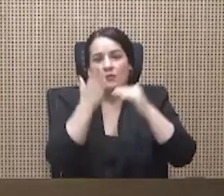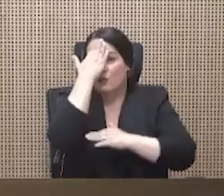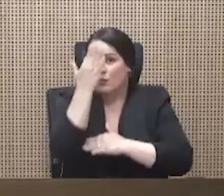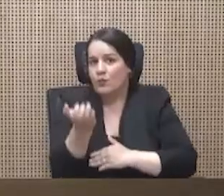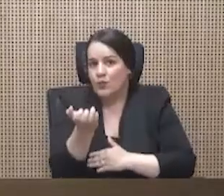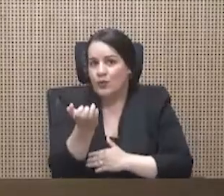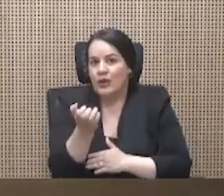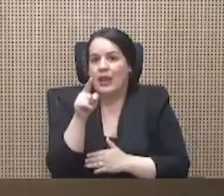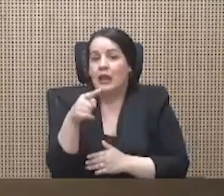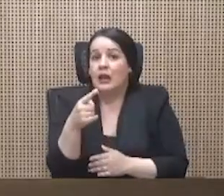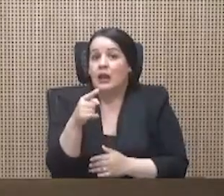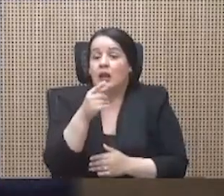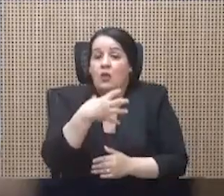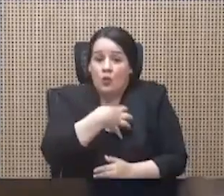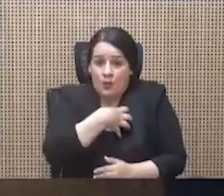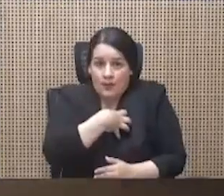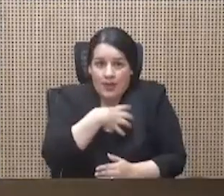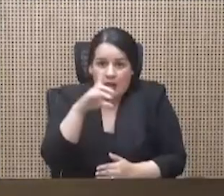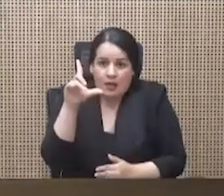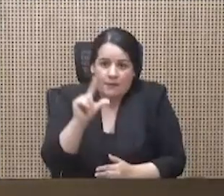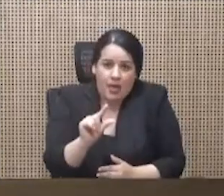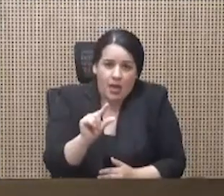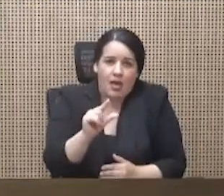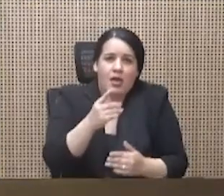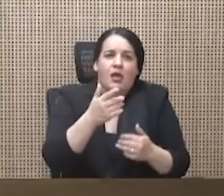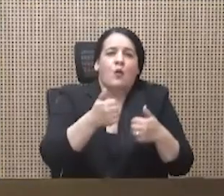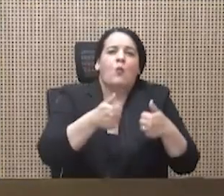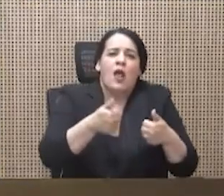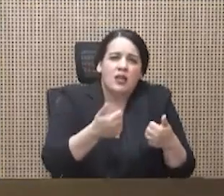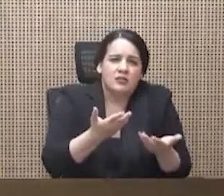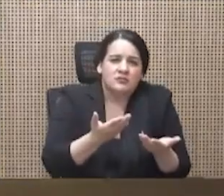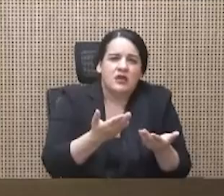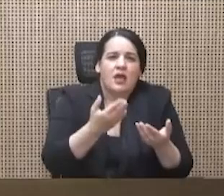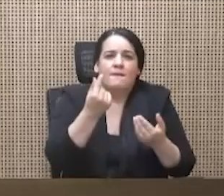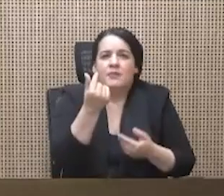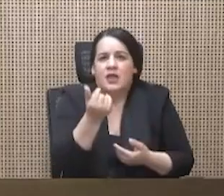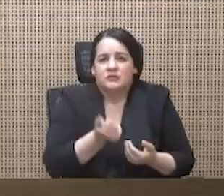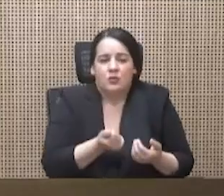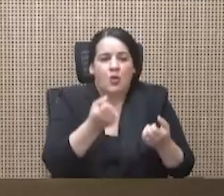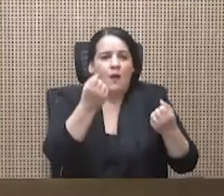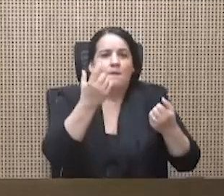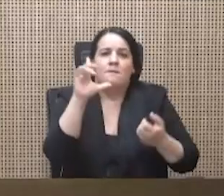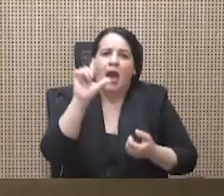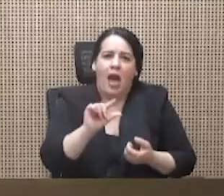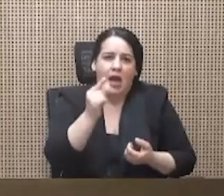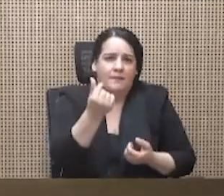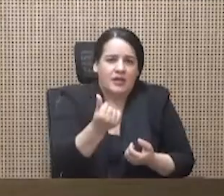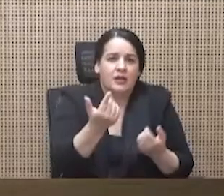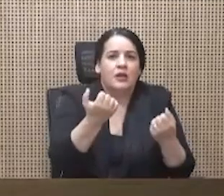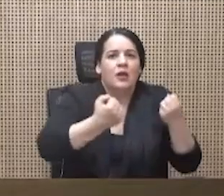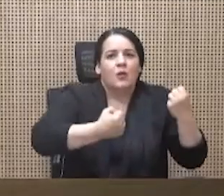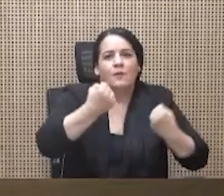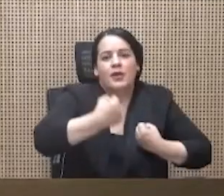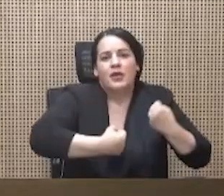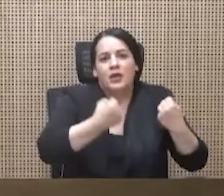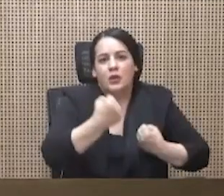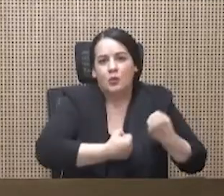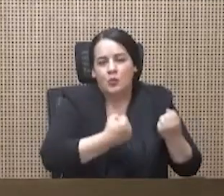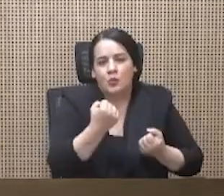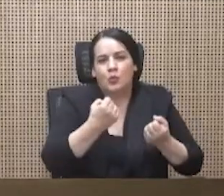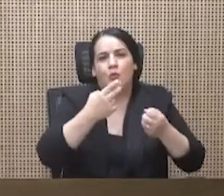los bienes que bajan de precio son los vehículos que son de uso suntuario realmente,